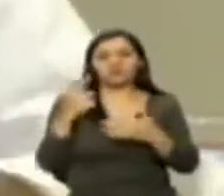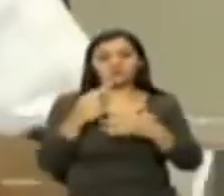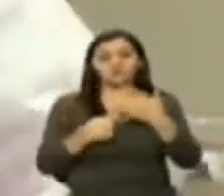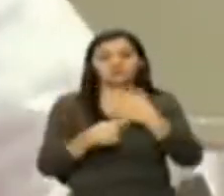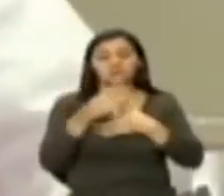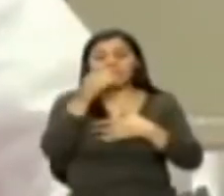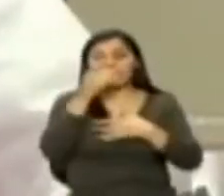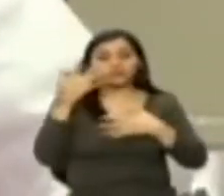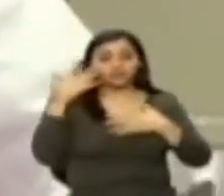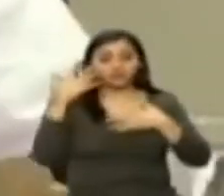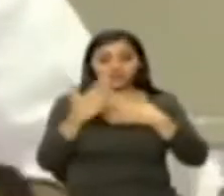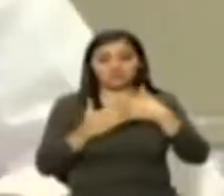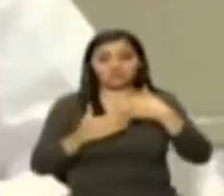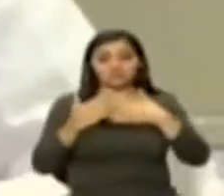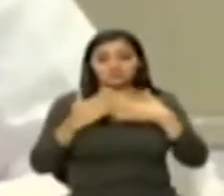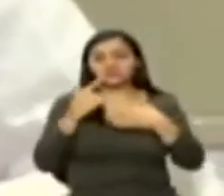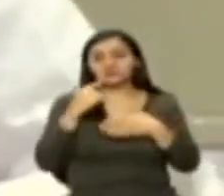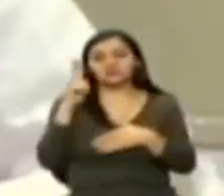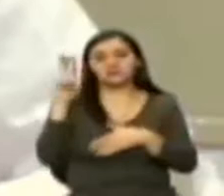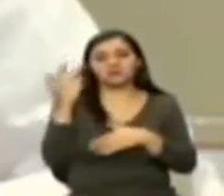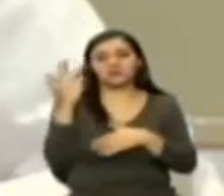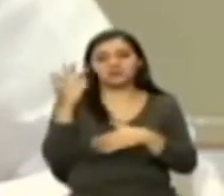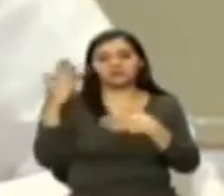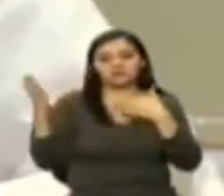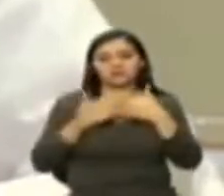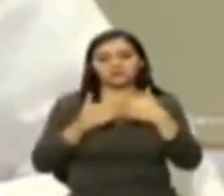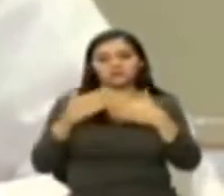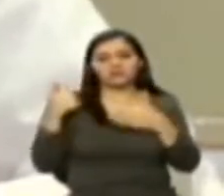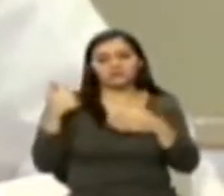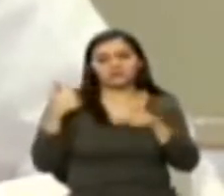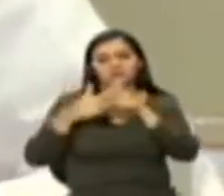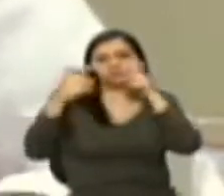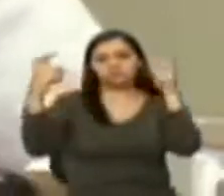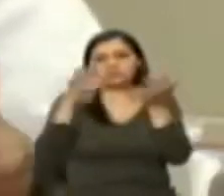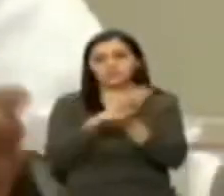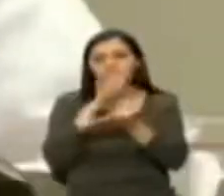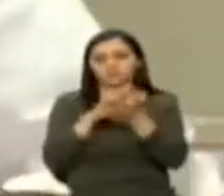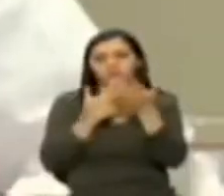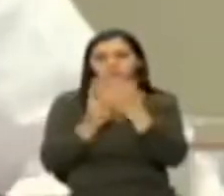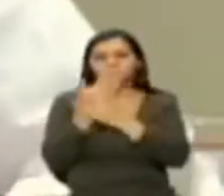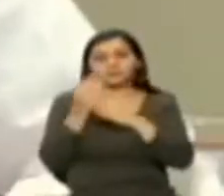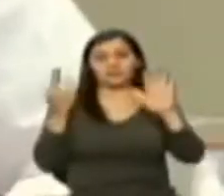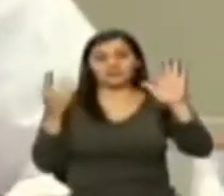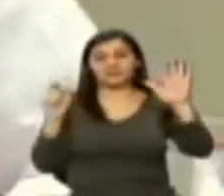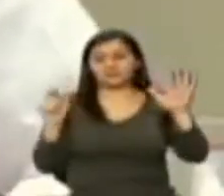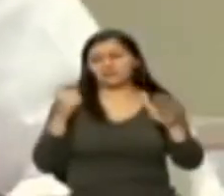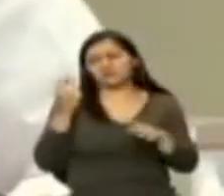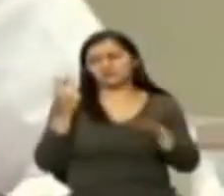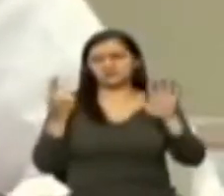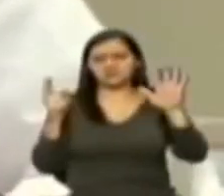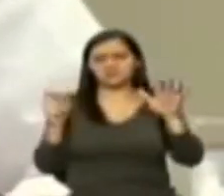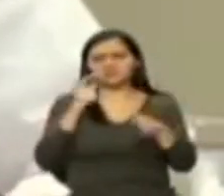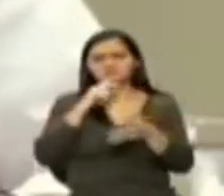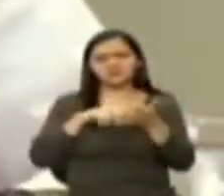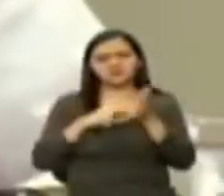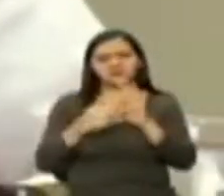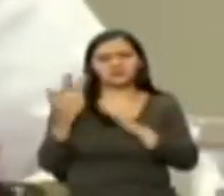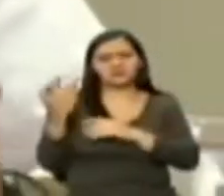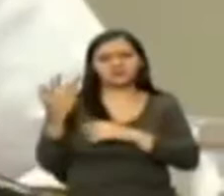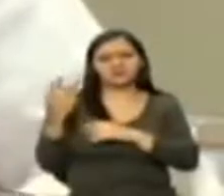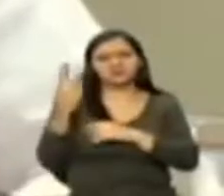la Amazonía tiene la 20ª parte de la población ecuatoriana, pero tiene 13 de 60, casi más del